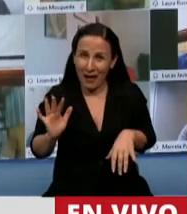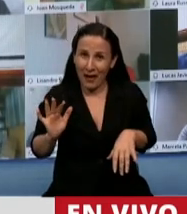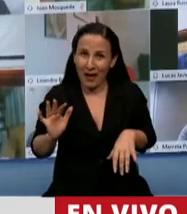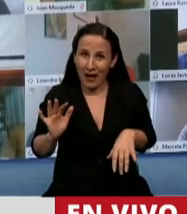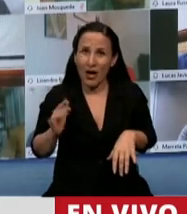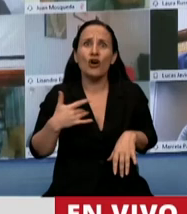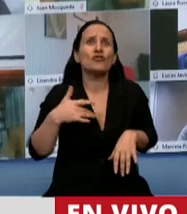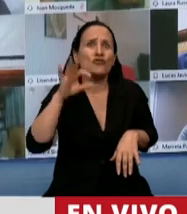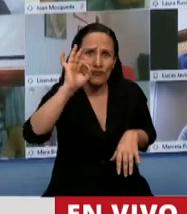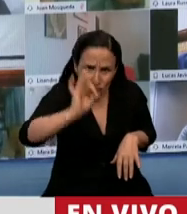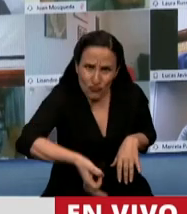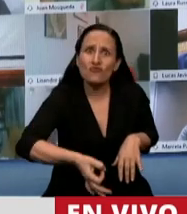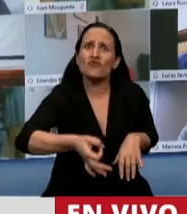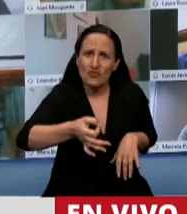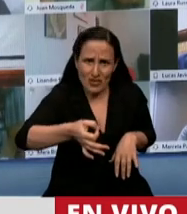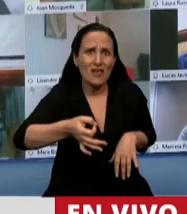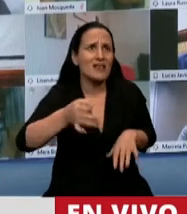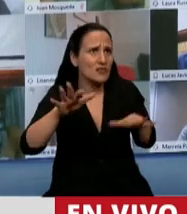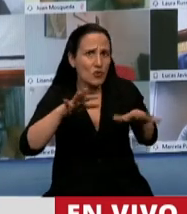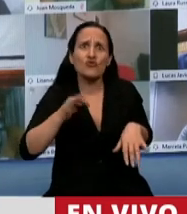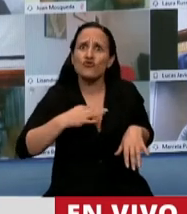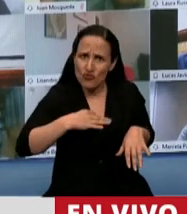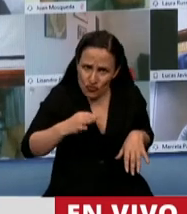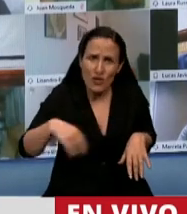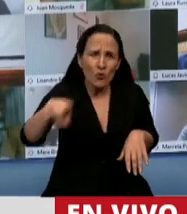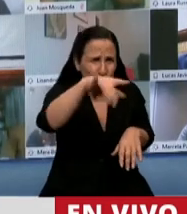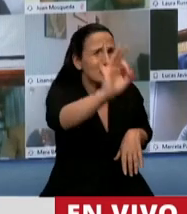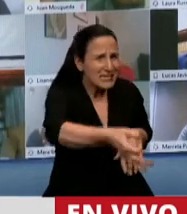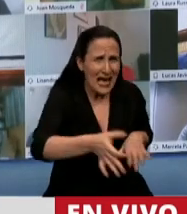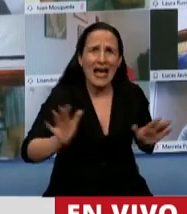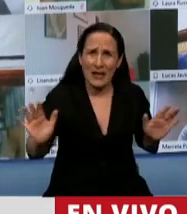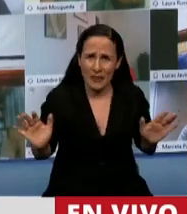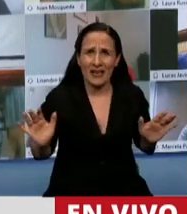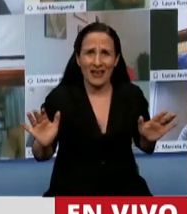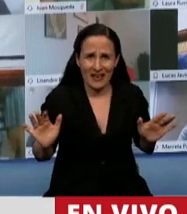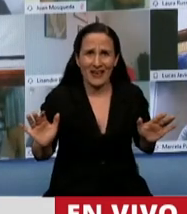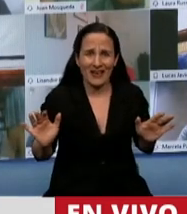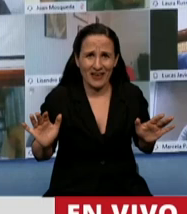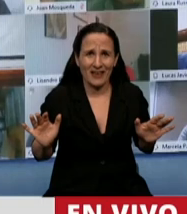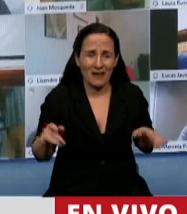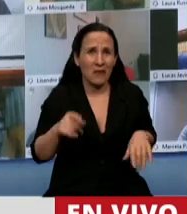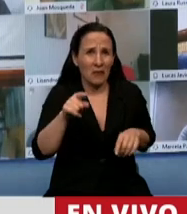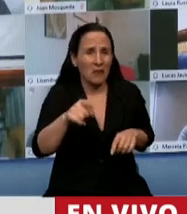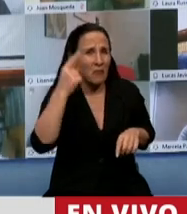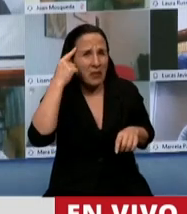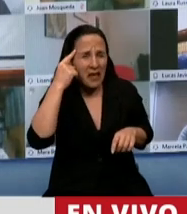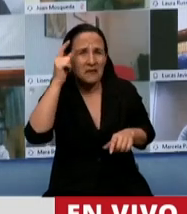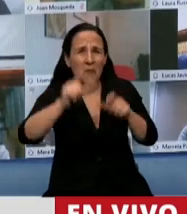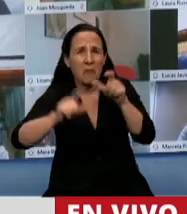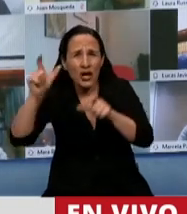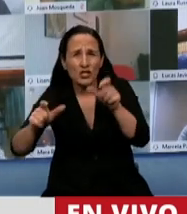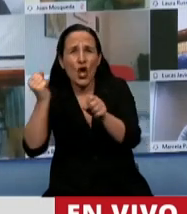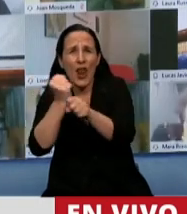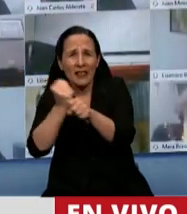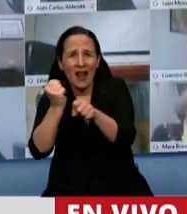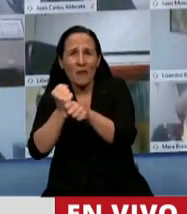Yo sé lo que está pasando, como saben ustedes. Miren, pónganse en el lugar de todo el personal de salud que está